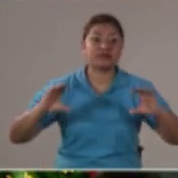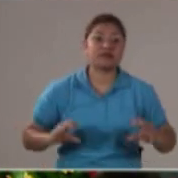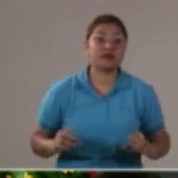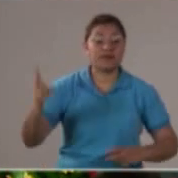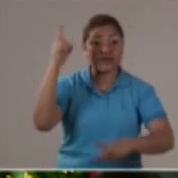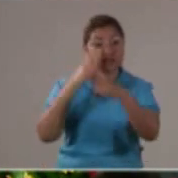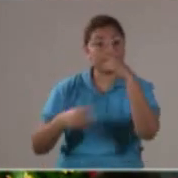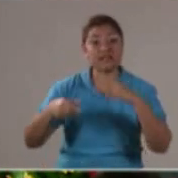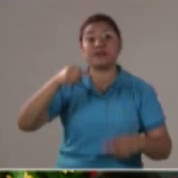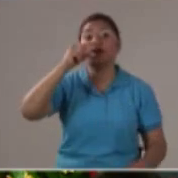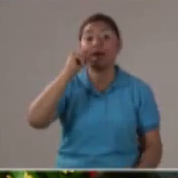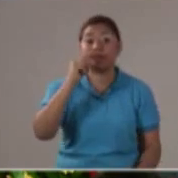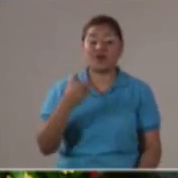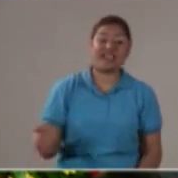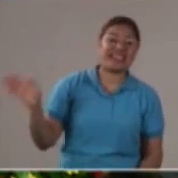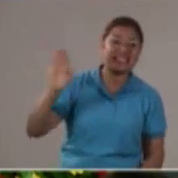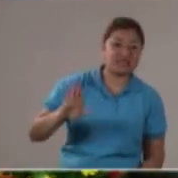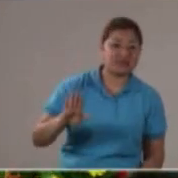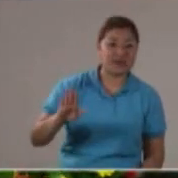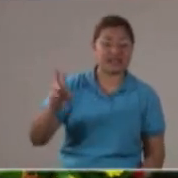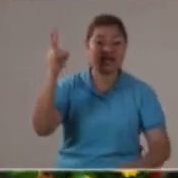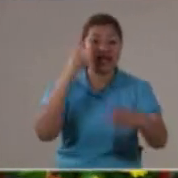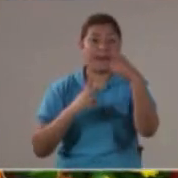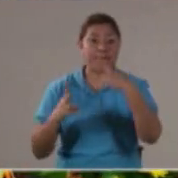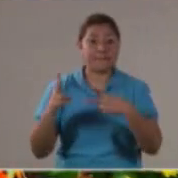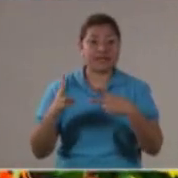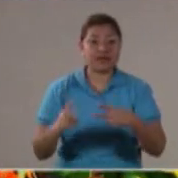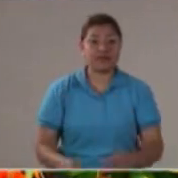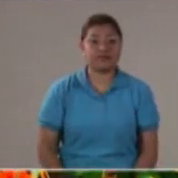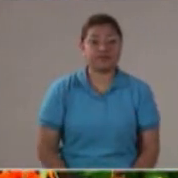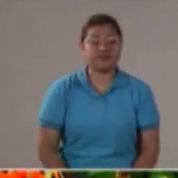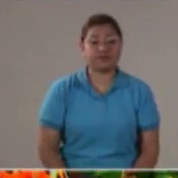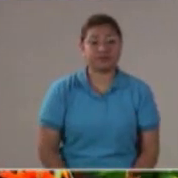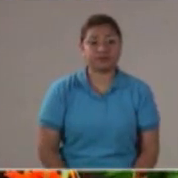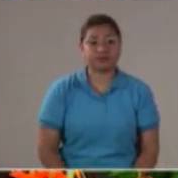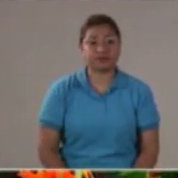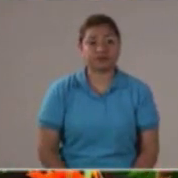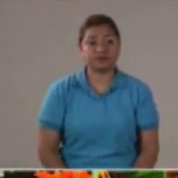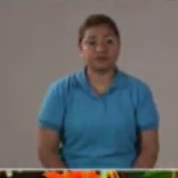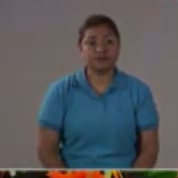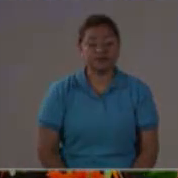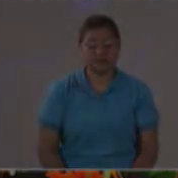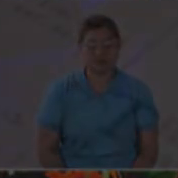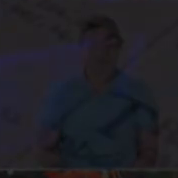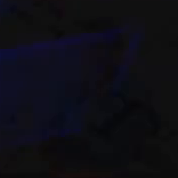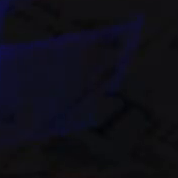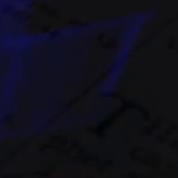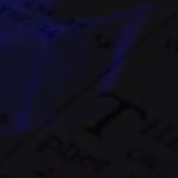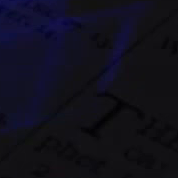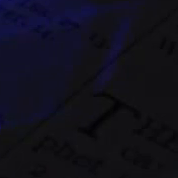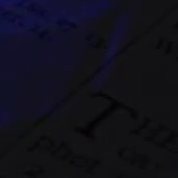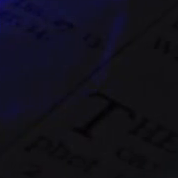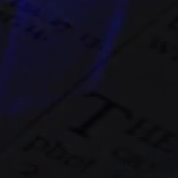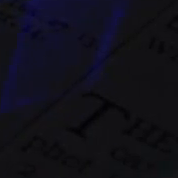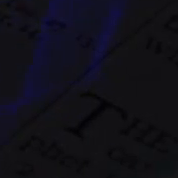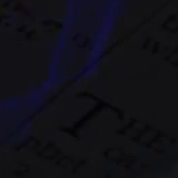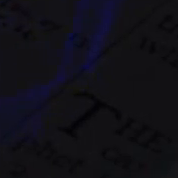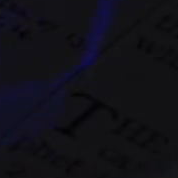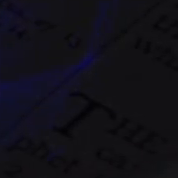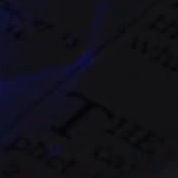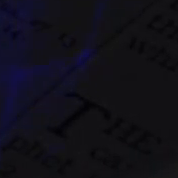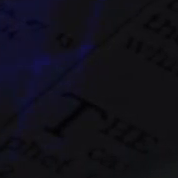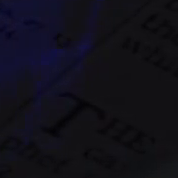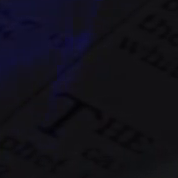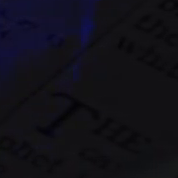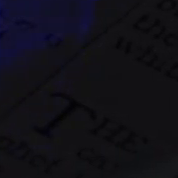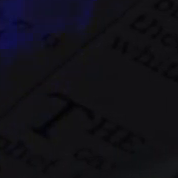vino. Y después de esto, le voy a leer el otro versículo y después regreso aquí de nuevo. Dice